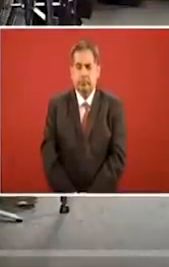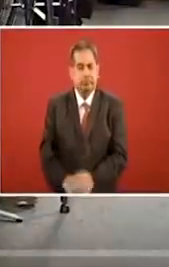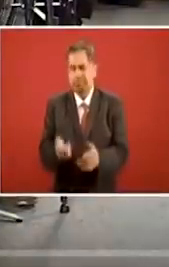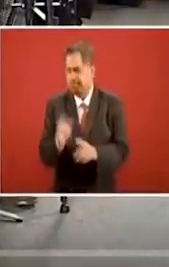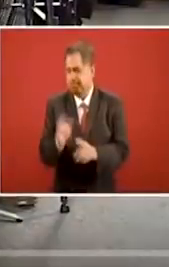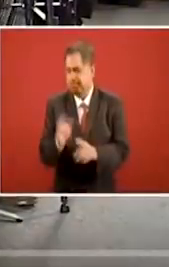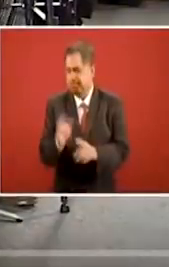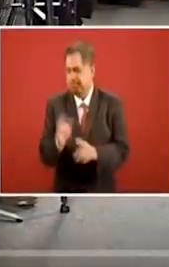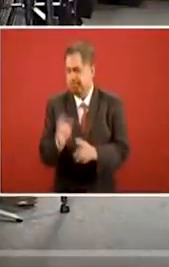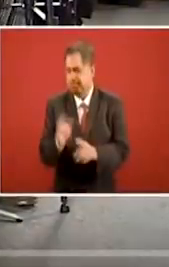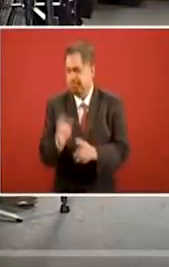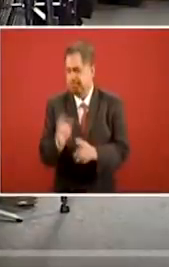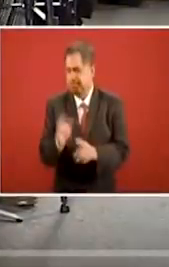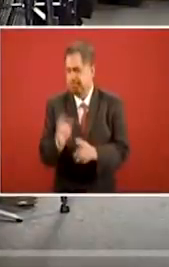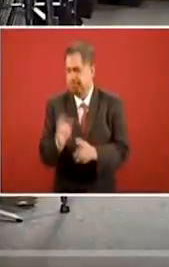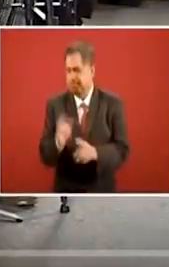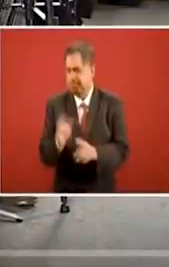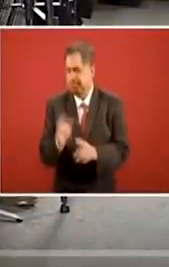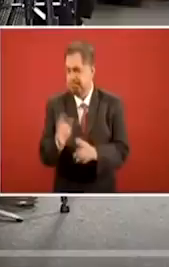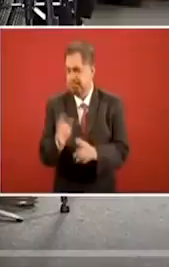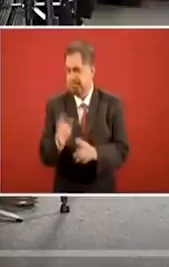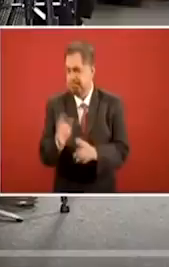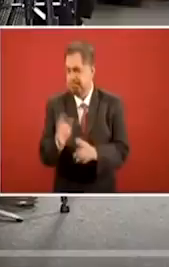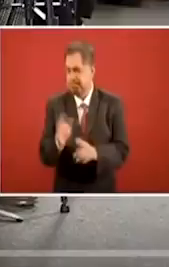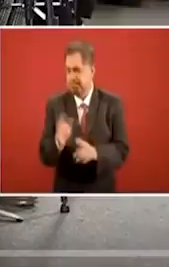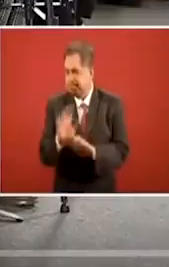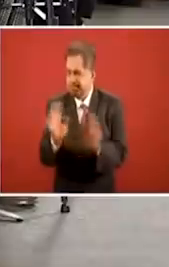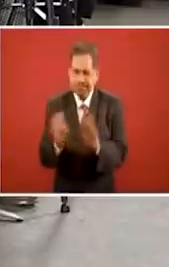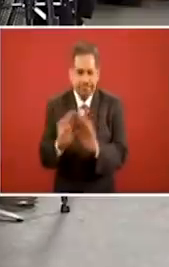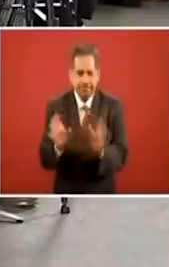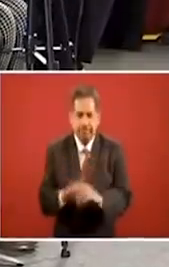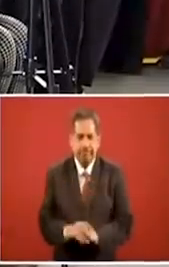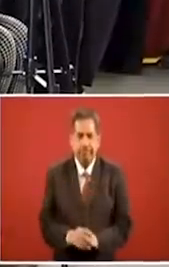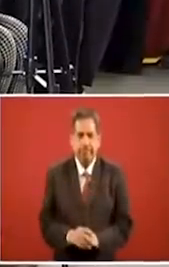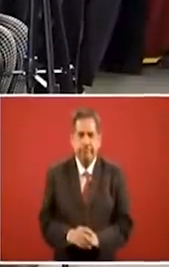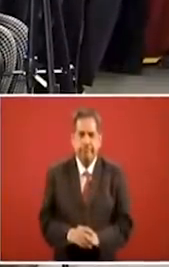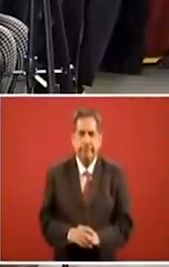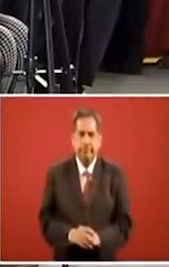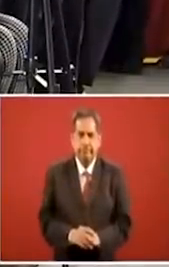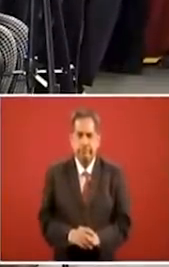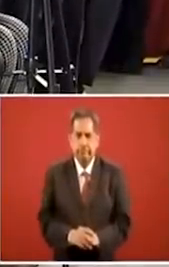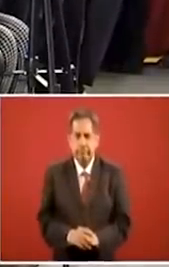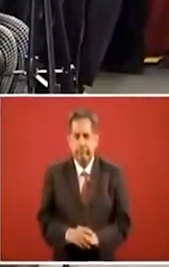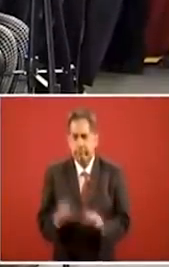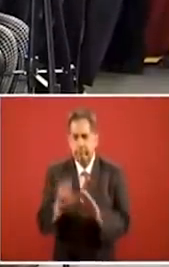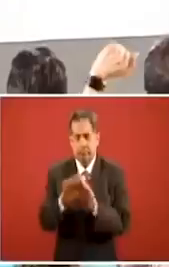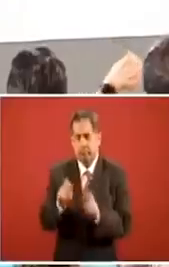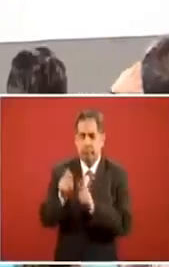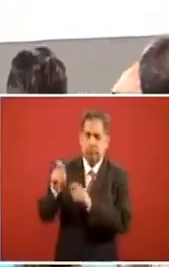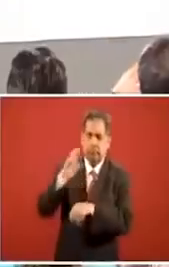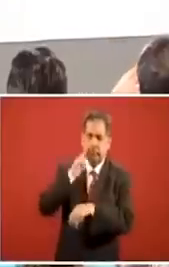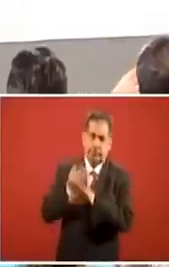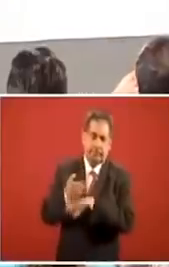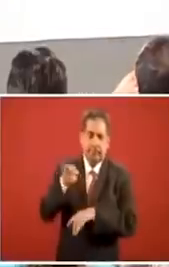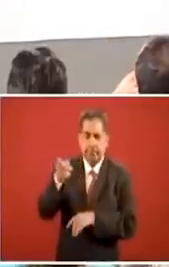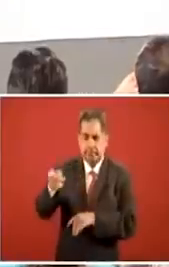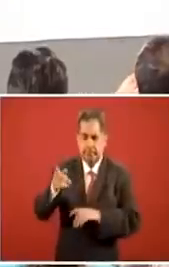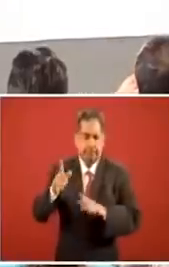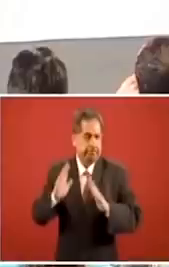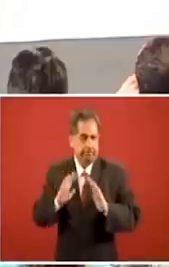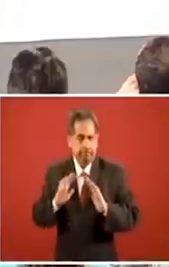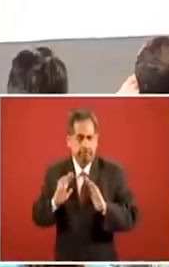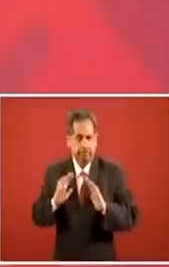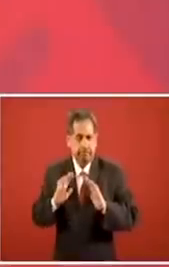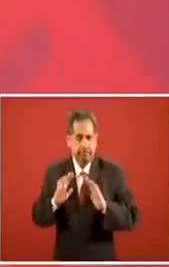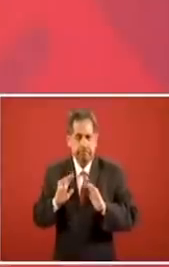No. Justamente que si Calderón debe ampararse. Sí. Eso le corresponde a él